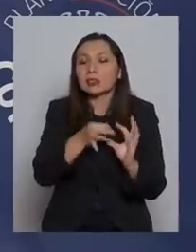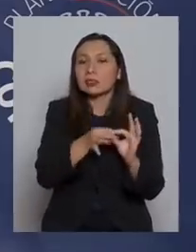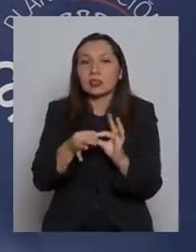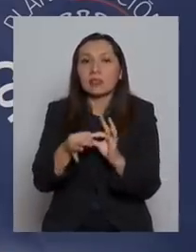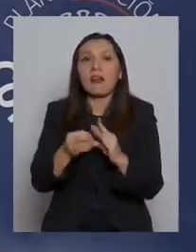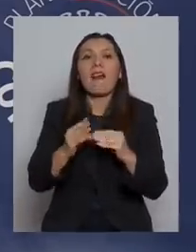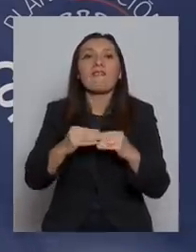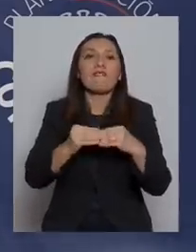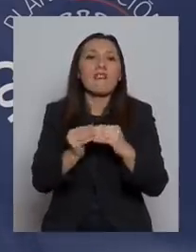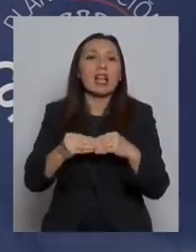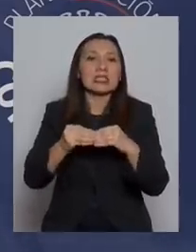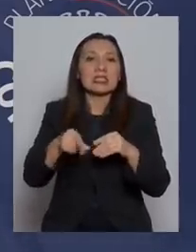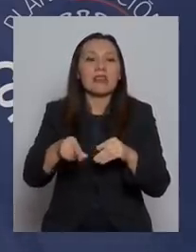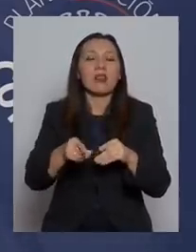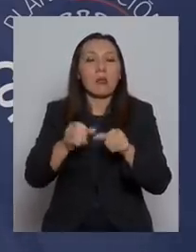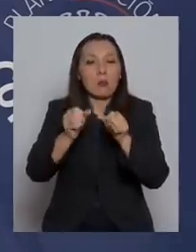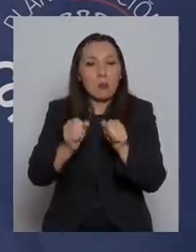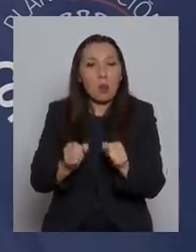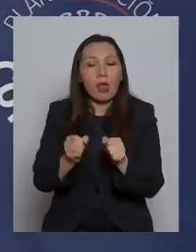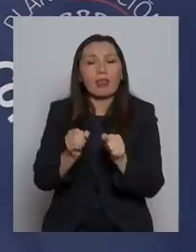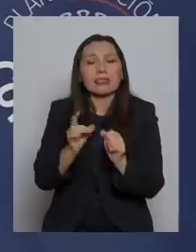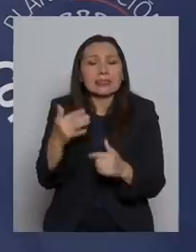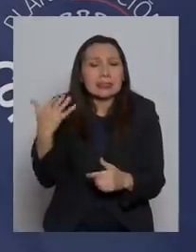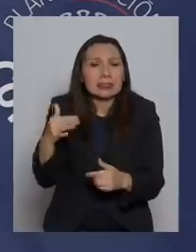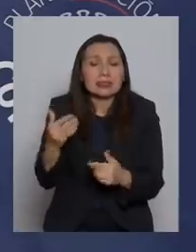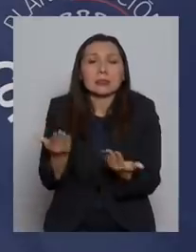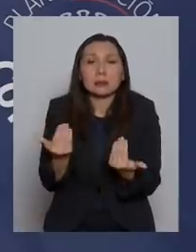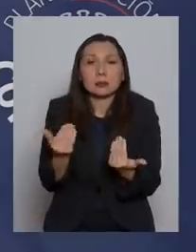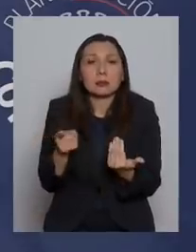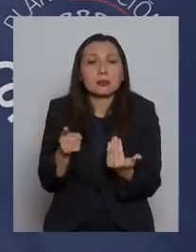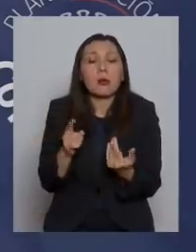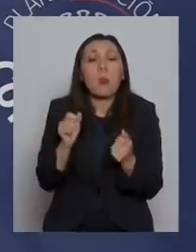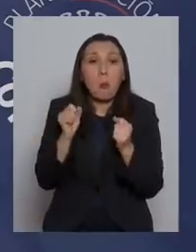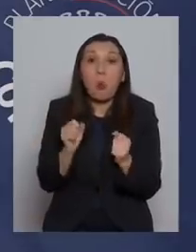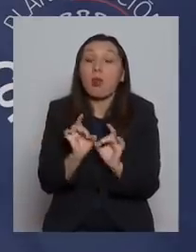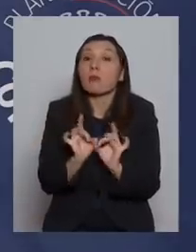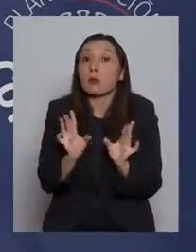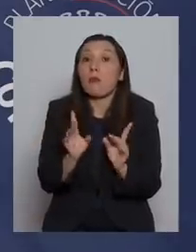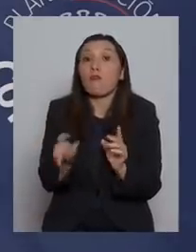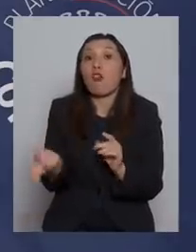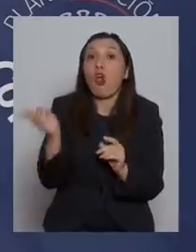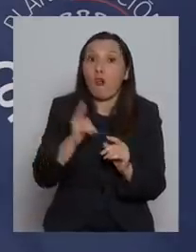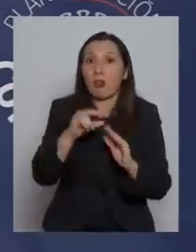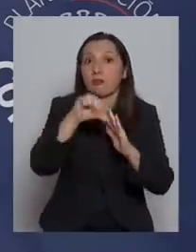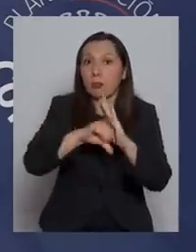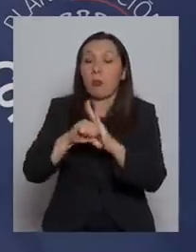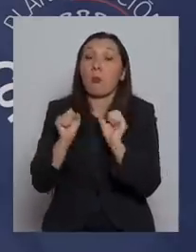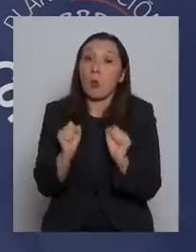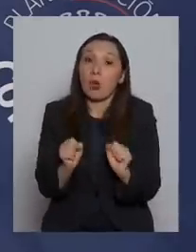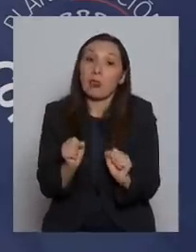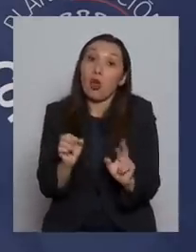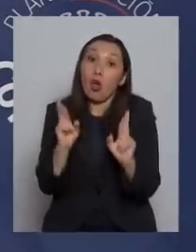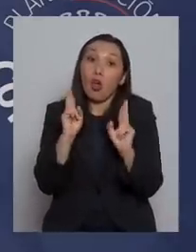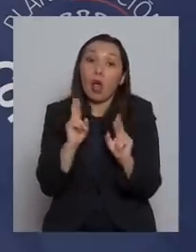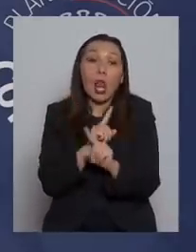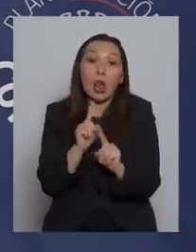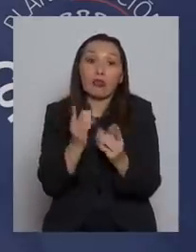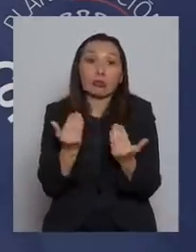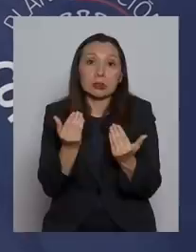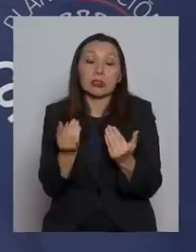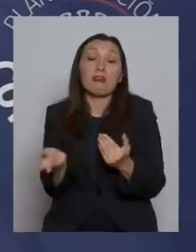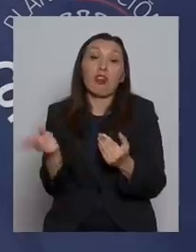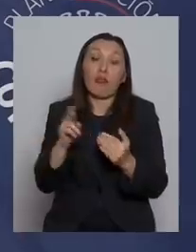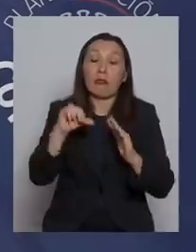de flexibilización esencialmente reversible. Ojalá que no sea